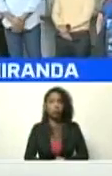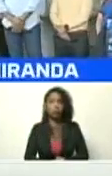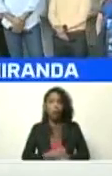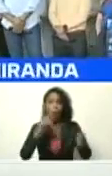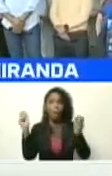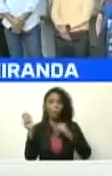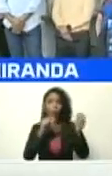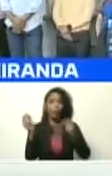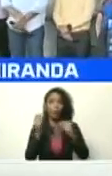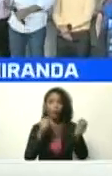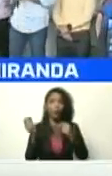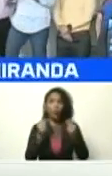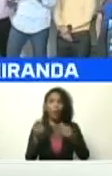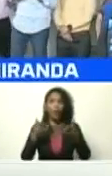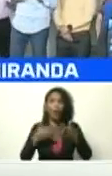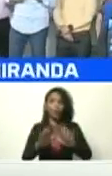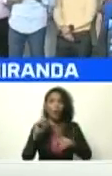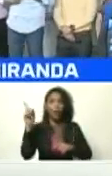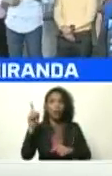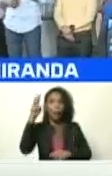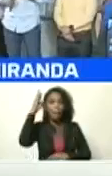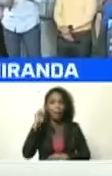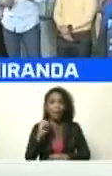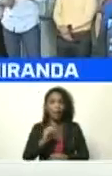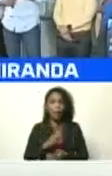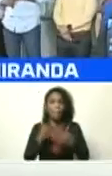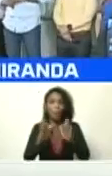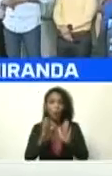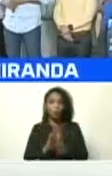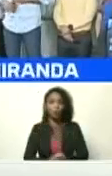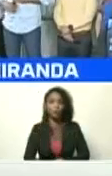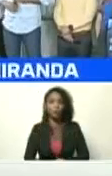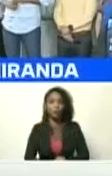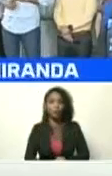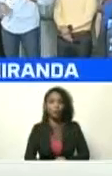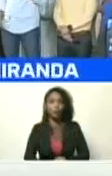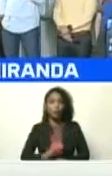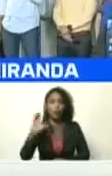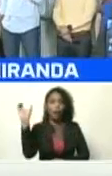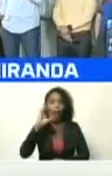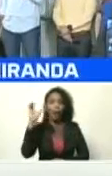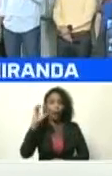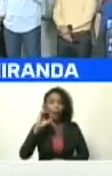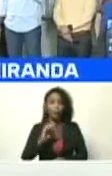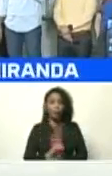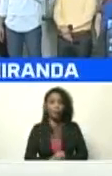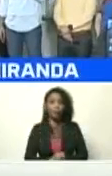El golfeado nació en Petare. En Caracas.